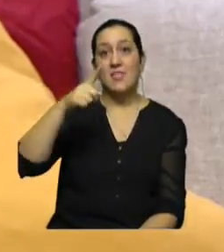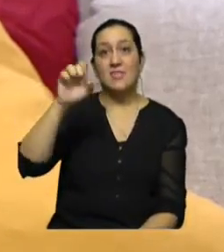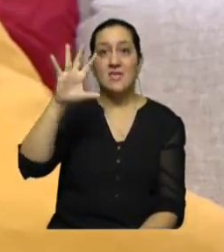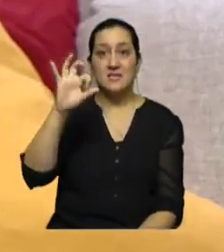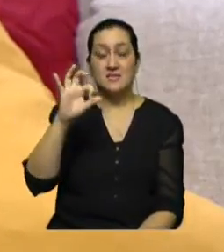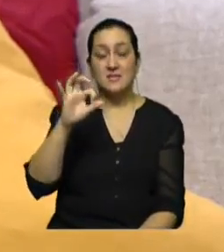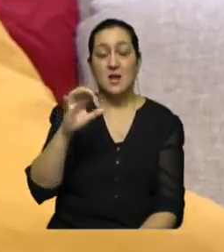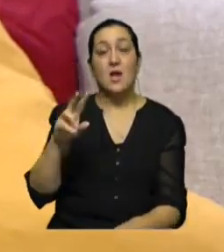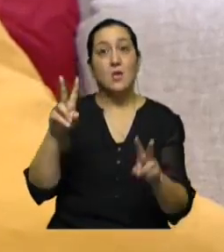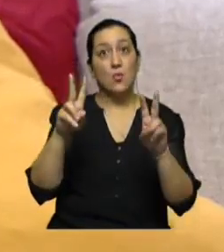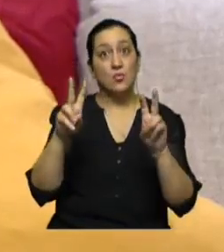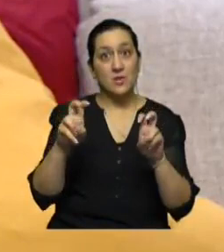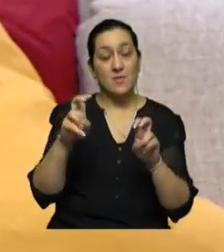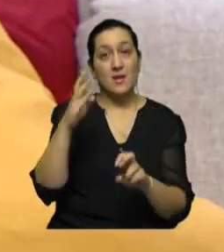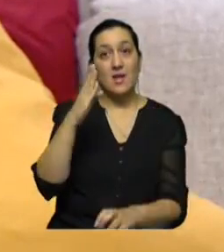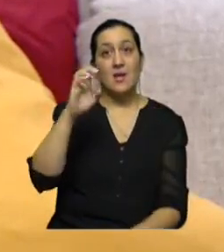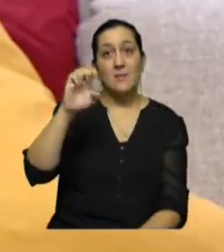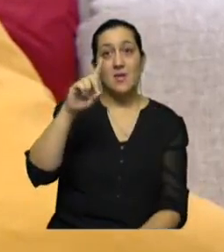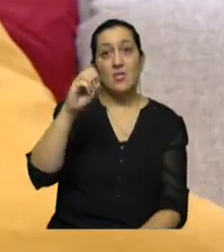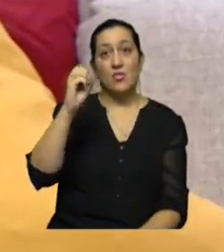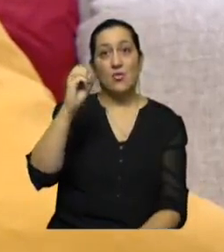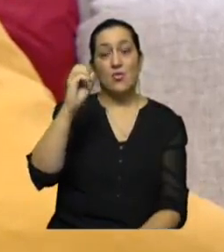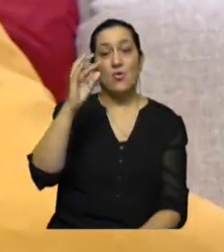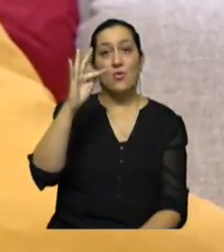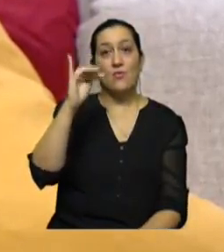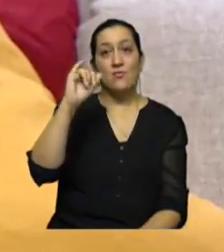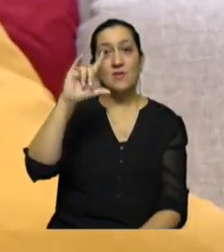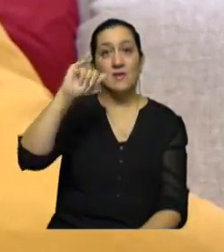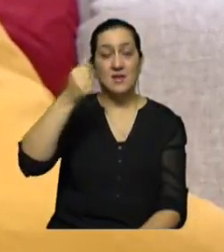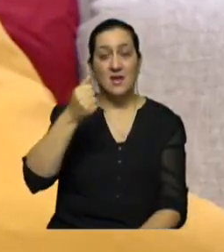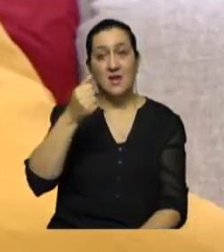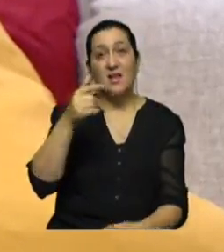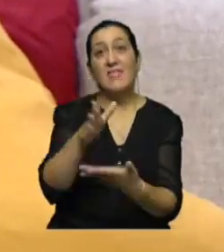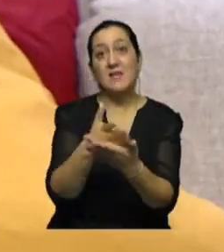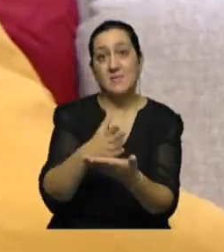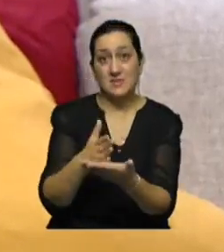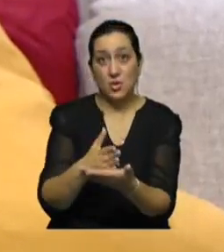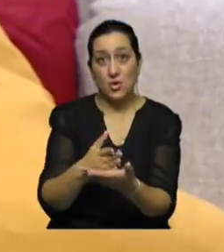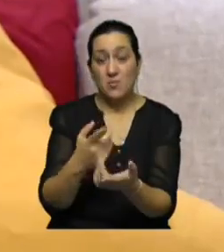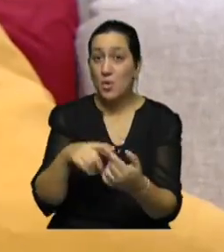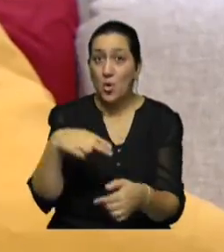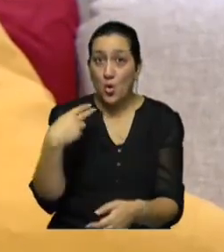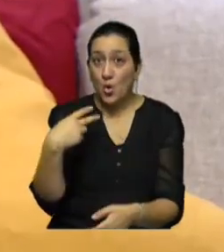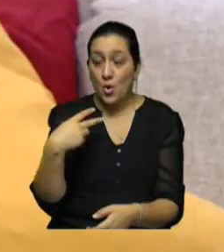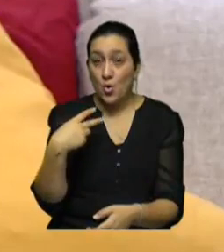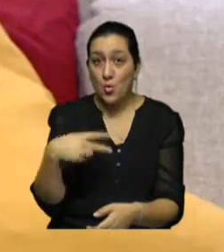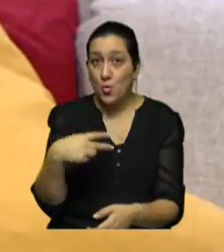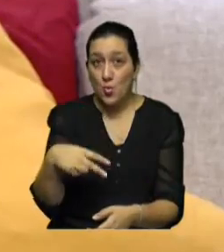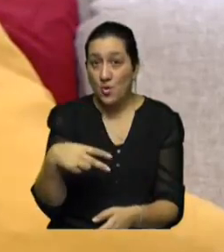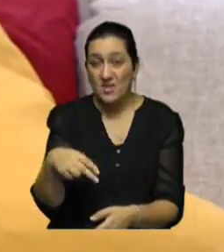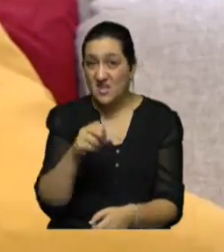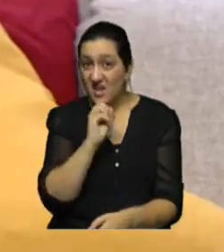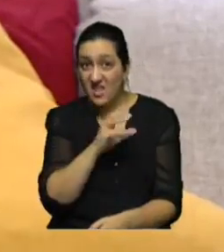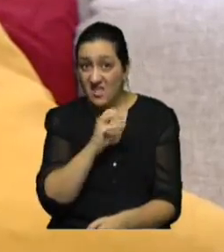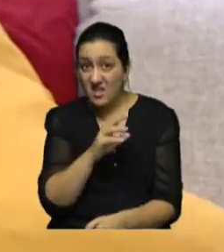sobre la mesa. No le sumemos la discriminación, porque nunca estuvo sobre la mesa en ninguna de las denuncias que se le esté criticando la homosexualidad.